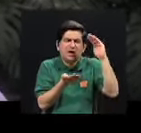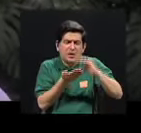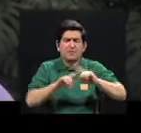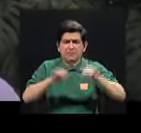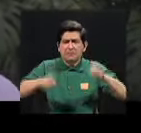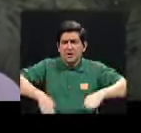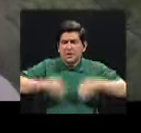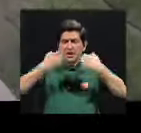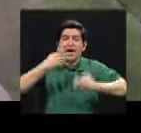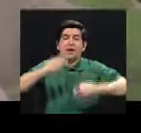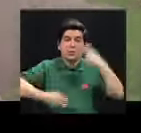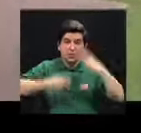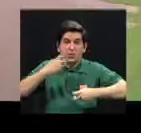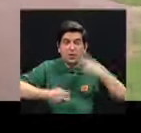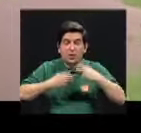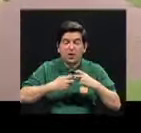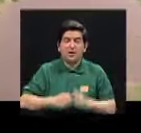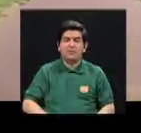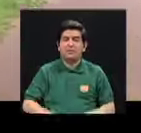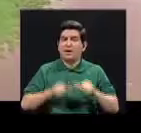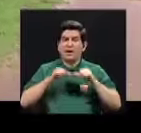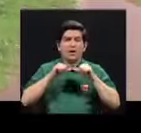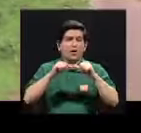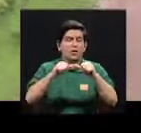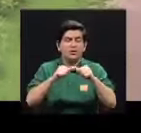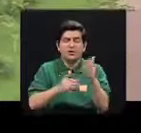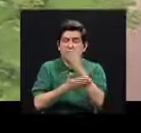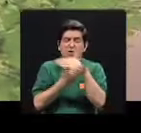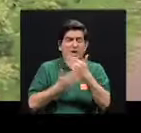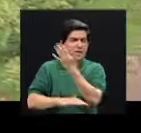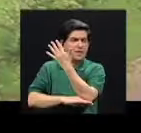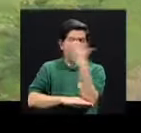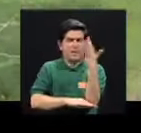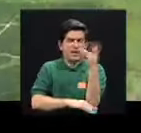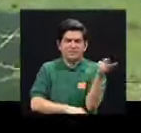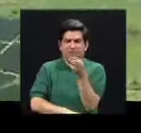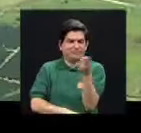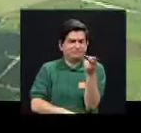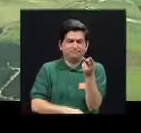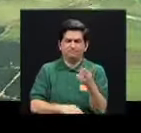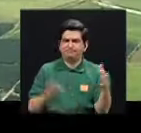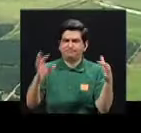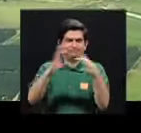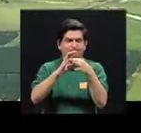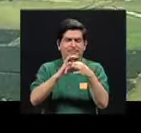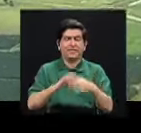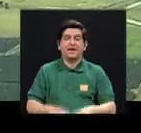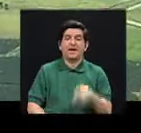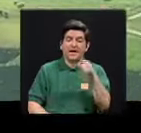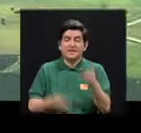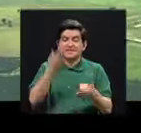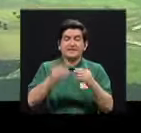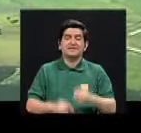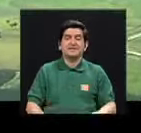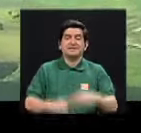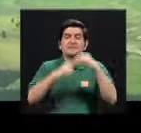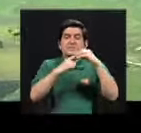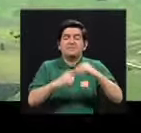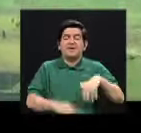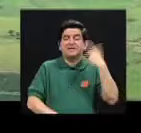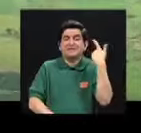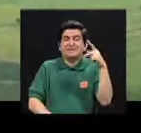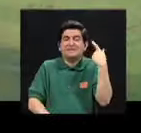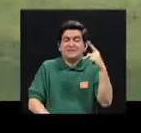ya muy disminuida, pero la hay, el problema es que no hay continuidad de un fragmento de bosque a otro. Y esa es tal vez, en este momento, la